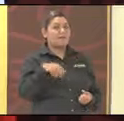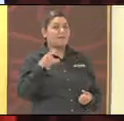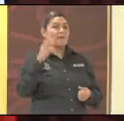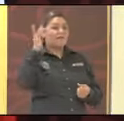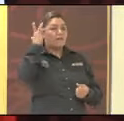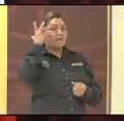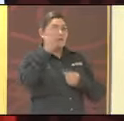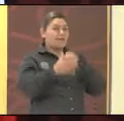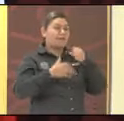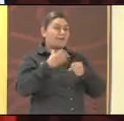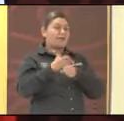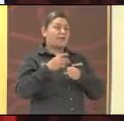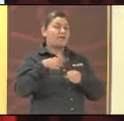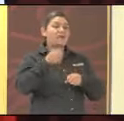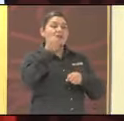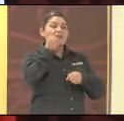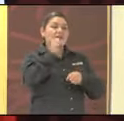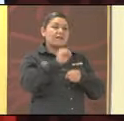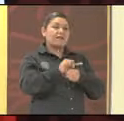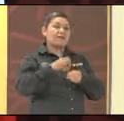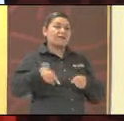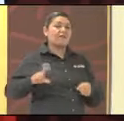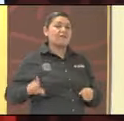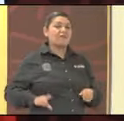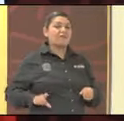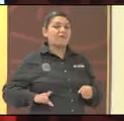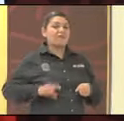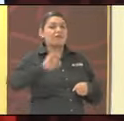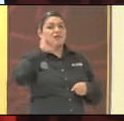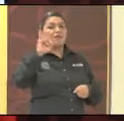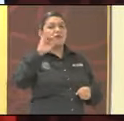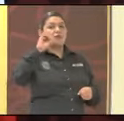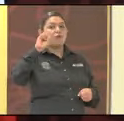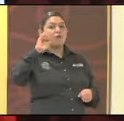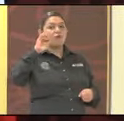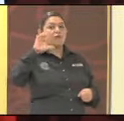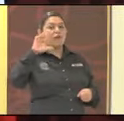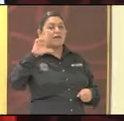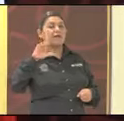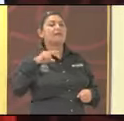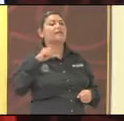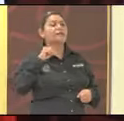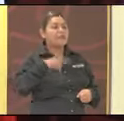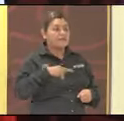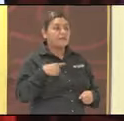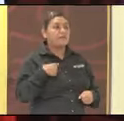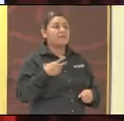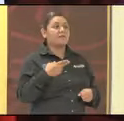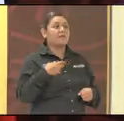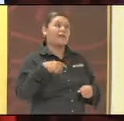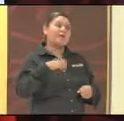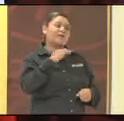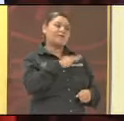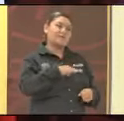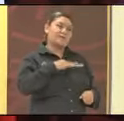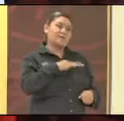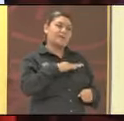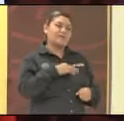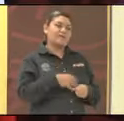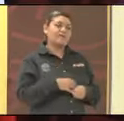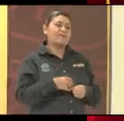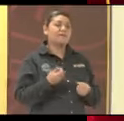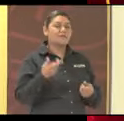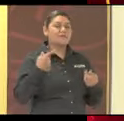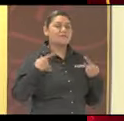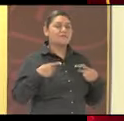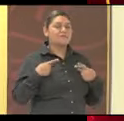del secretario general de gobierno, mi amigo Héctor Joel Villegas González. También estuvimos ahí felicitándolo. Es un